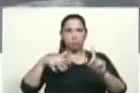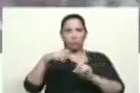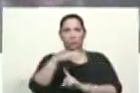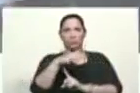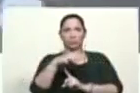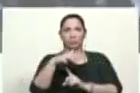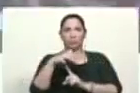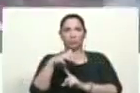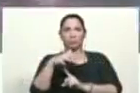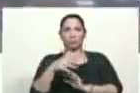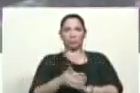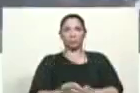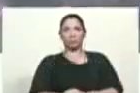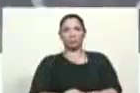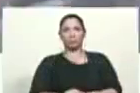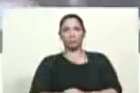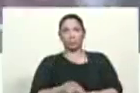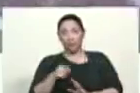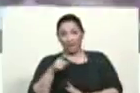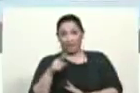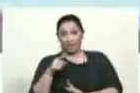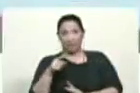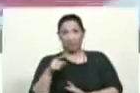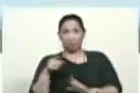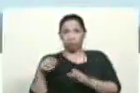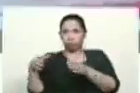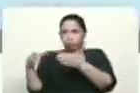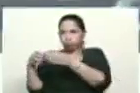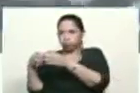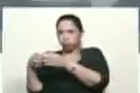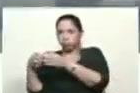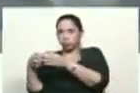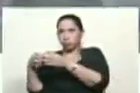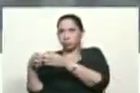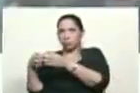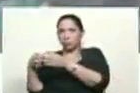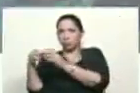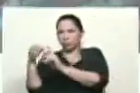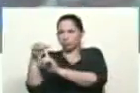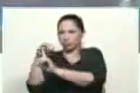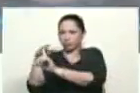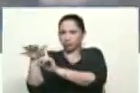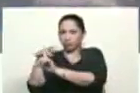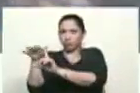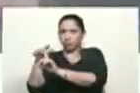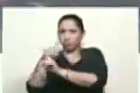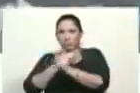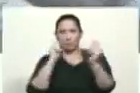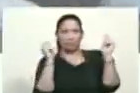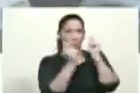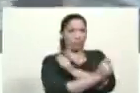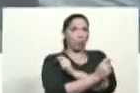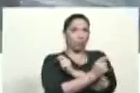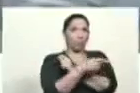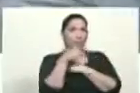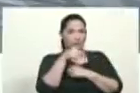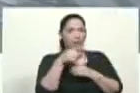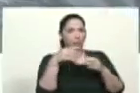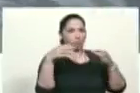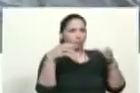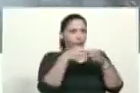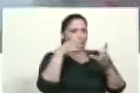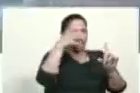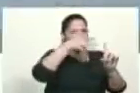para que esta conspiración se transforme en un factor generador de